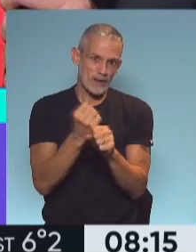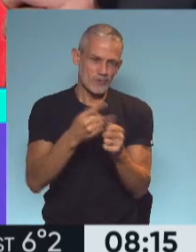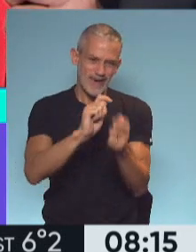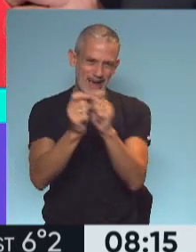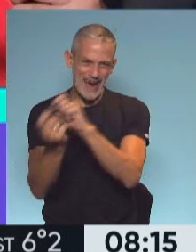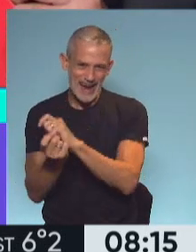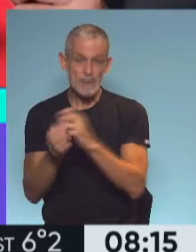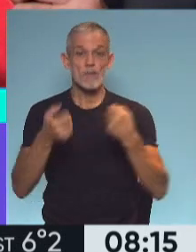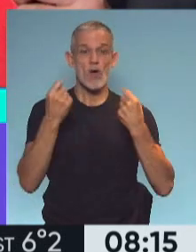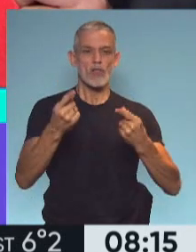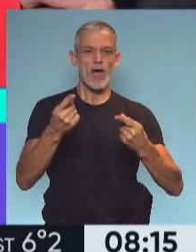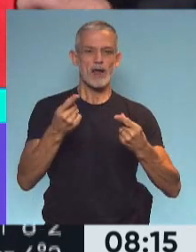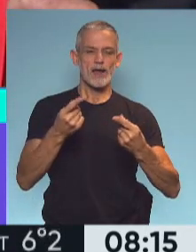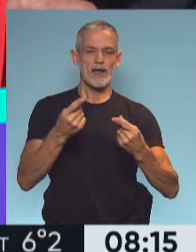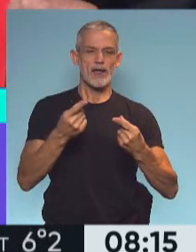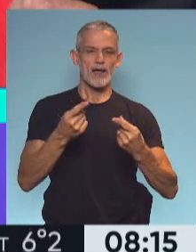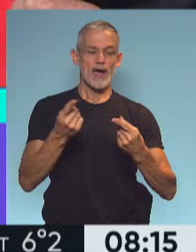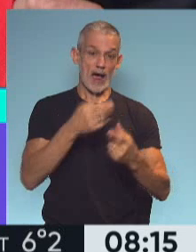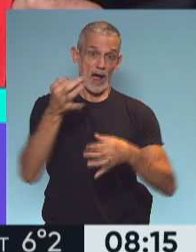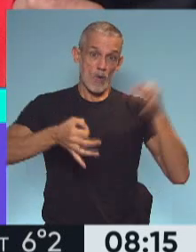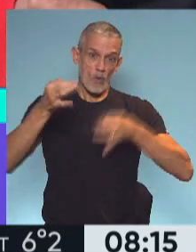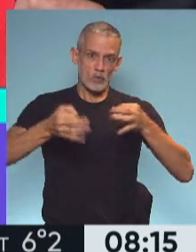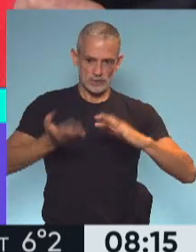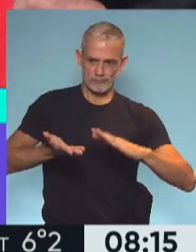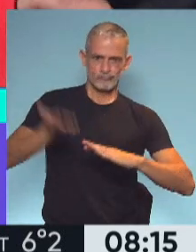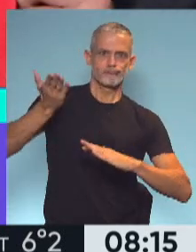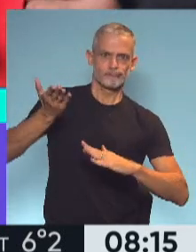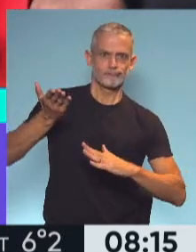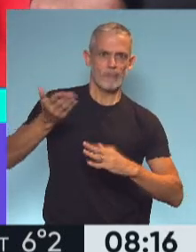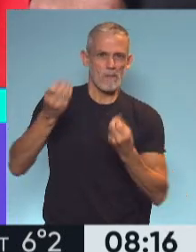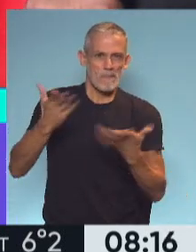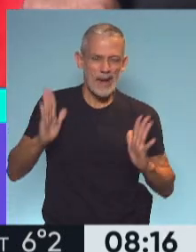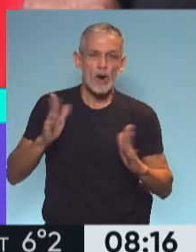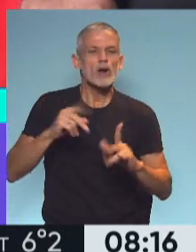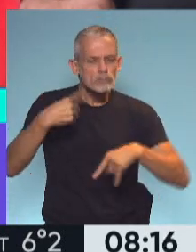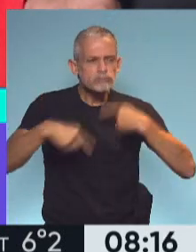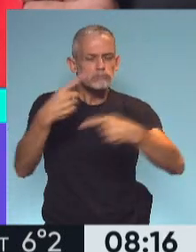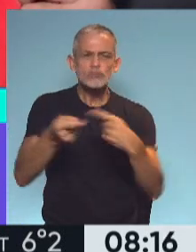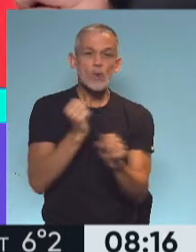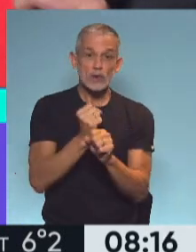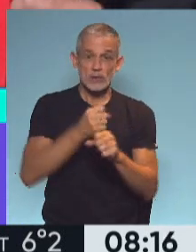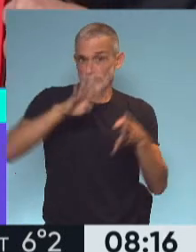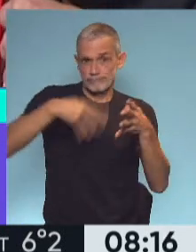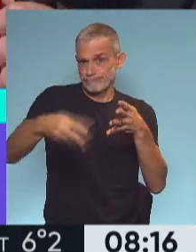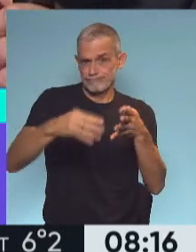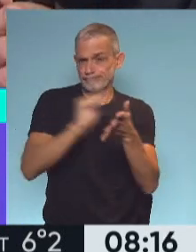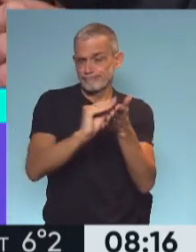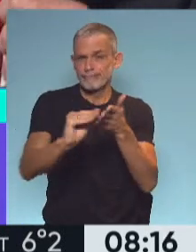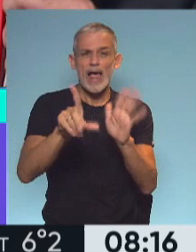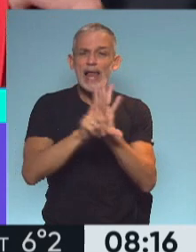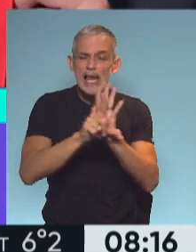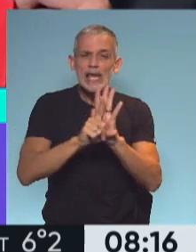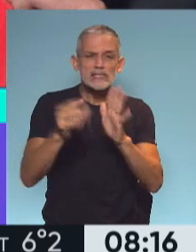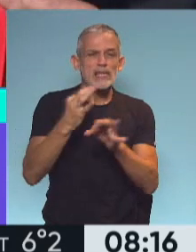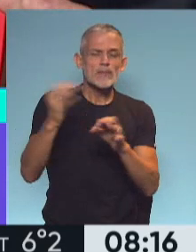reformas para devolverle el prestigio que le robaron también al Poder Judicial, sino seguir avanzando con todo el calendario de leyes que tenemos